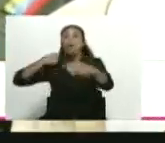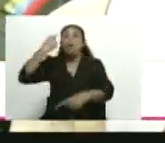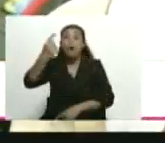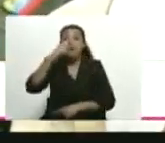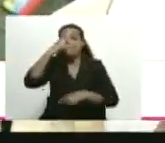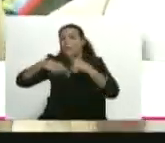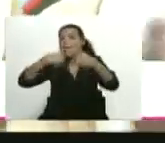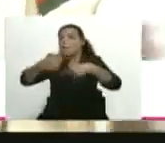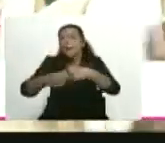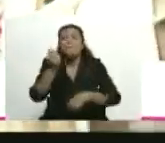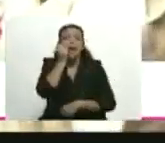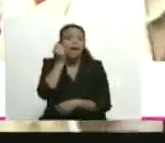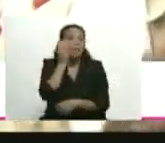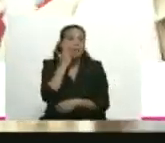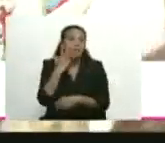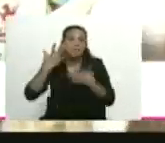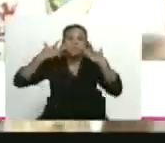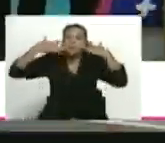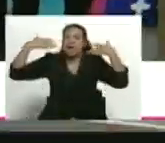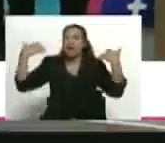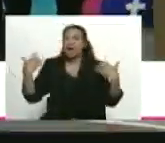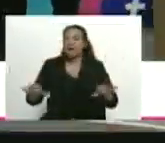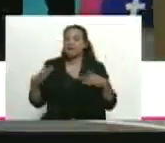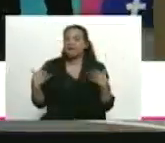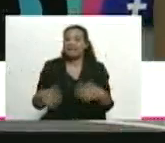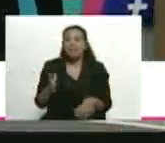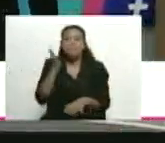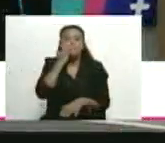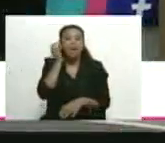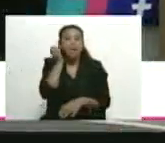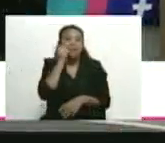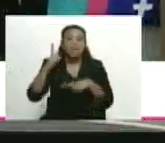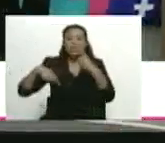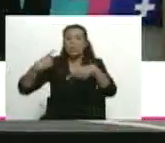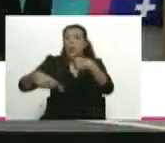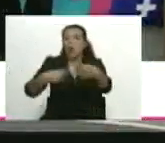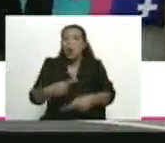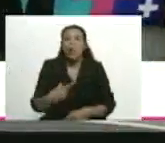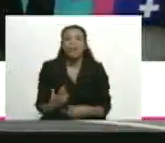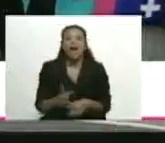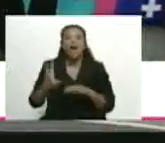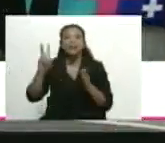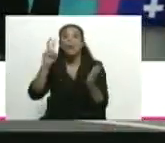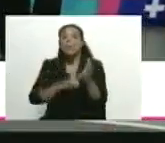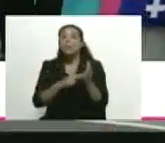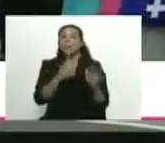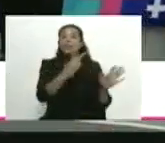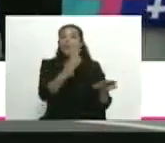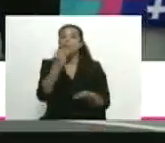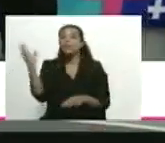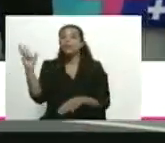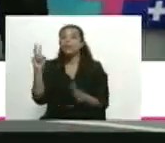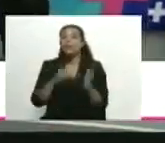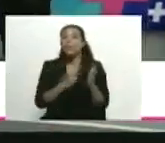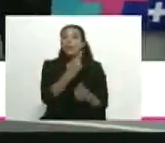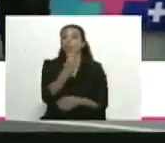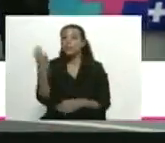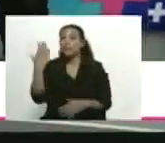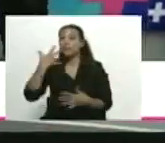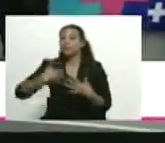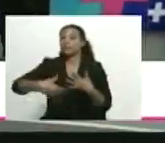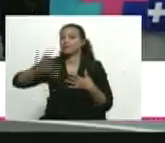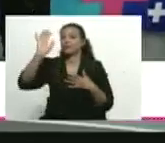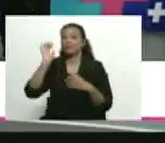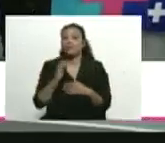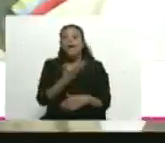las que quedan pendientes. No, imagínate. Ya que, presidente. Hasta el año 2200. En la Ruta Life,